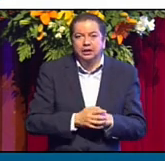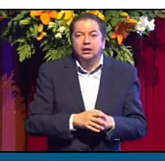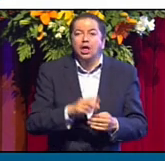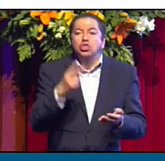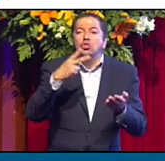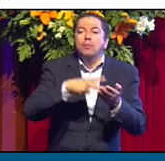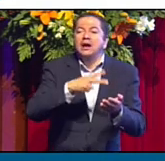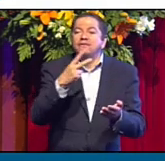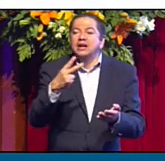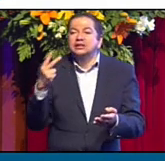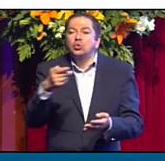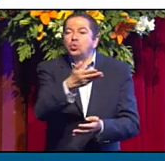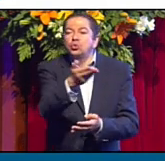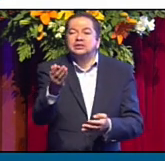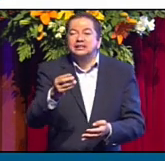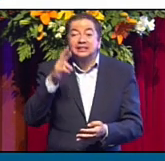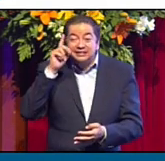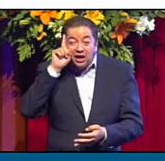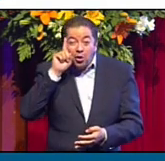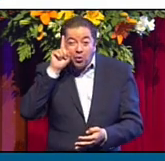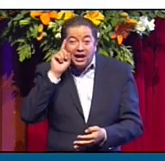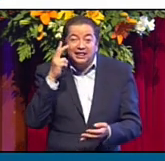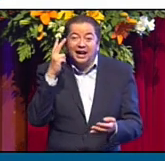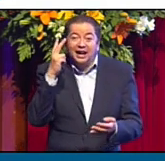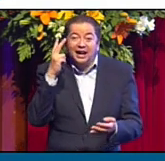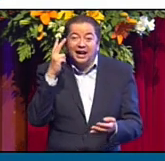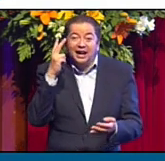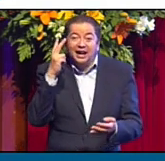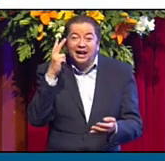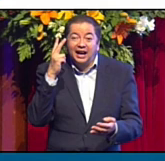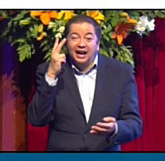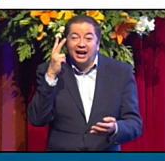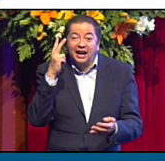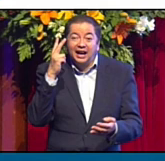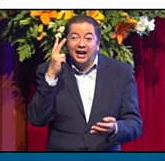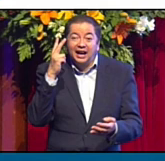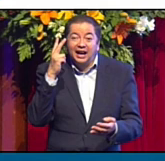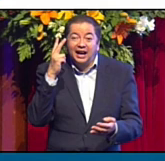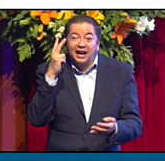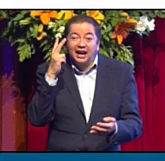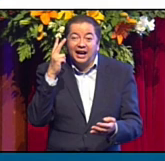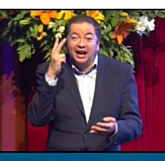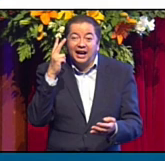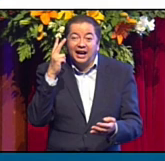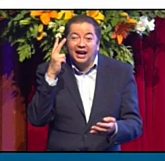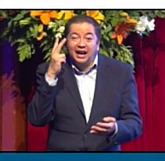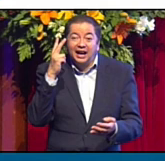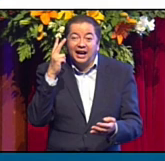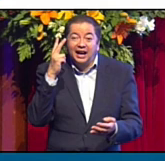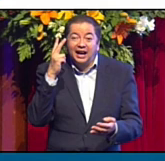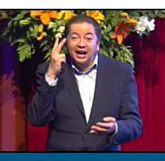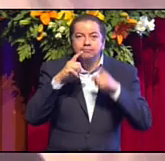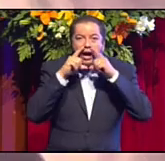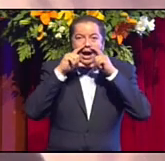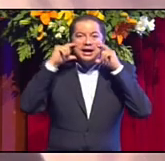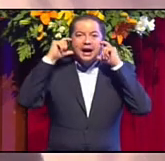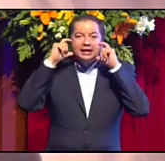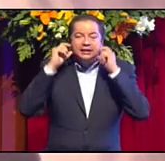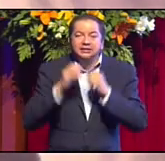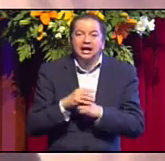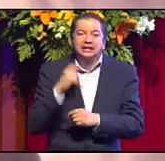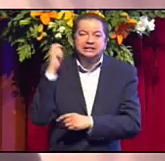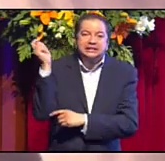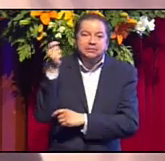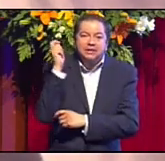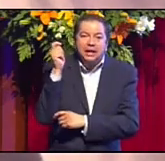¿alguien se recuerda de agosto del 2022? Todos con mascarilla. Y en septiembre del 2022, la gran mayoría